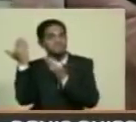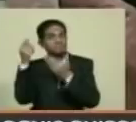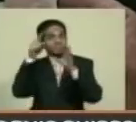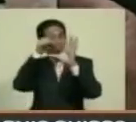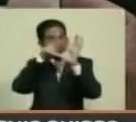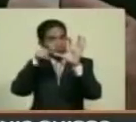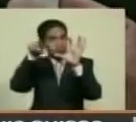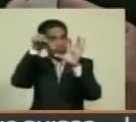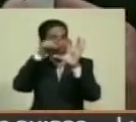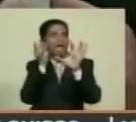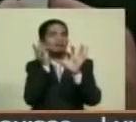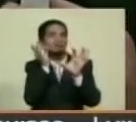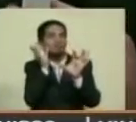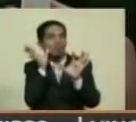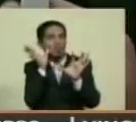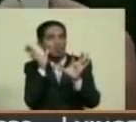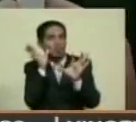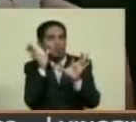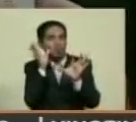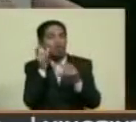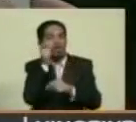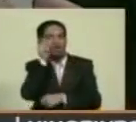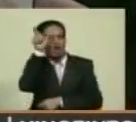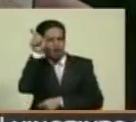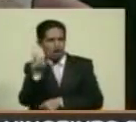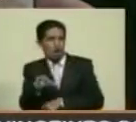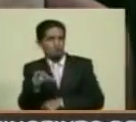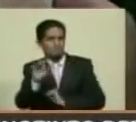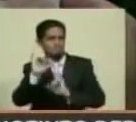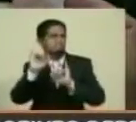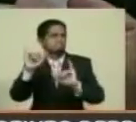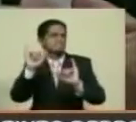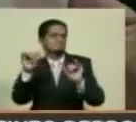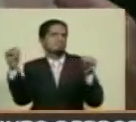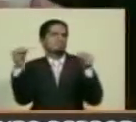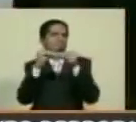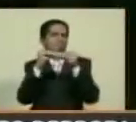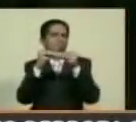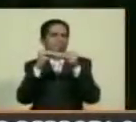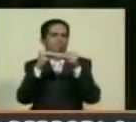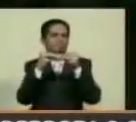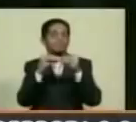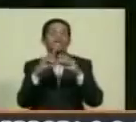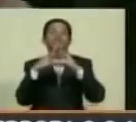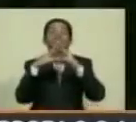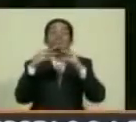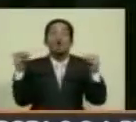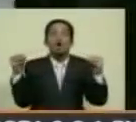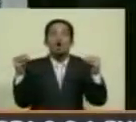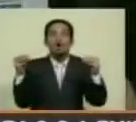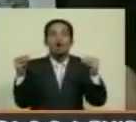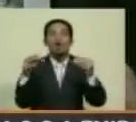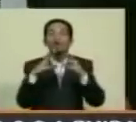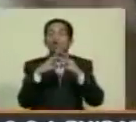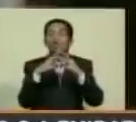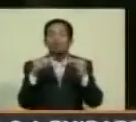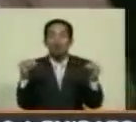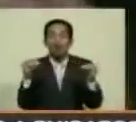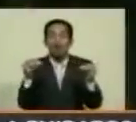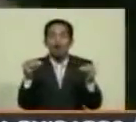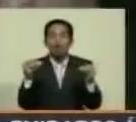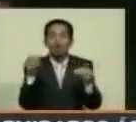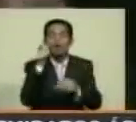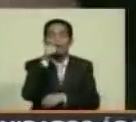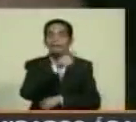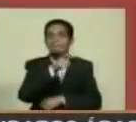este que está aquí, es el señor Osvaldo Gabriel Castillo Lunar. Y todos los